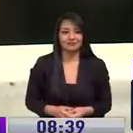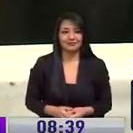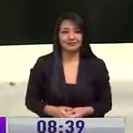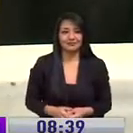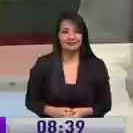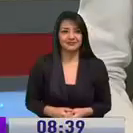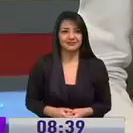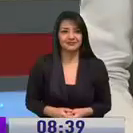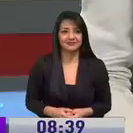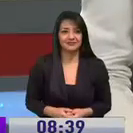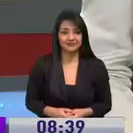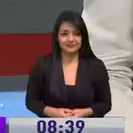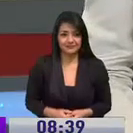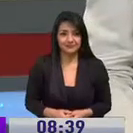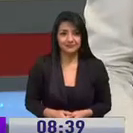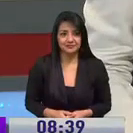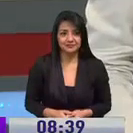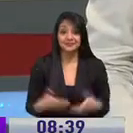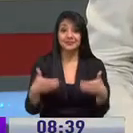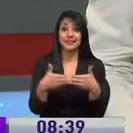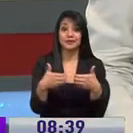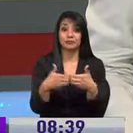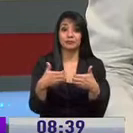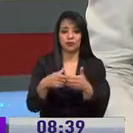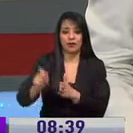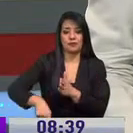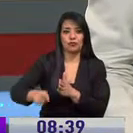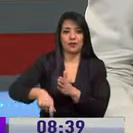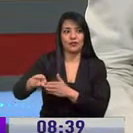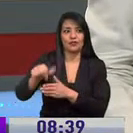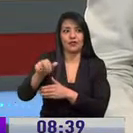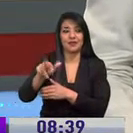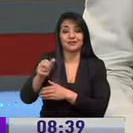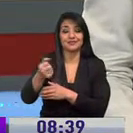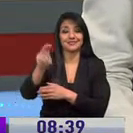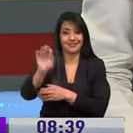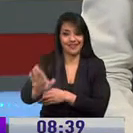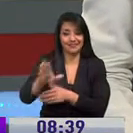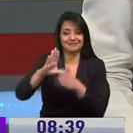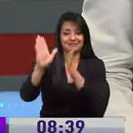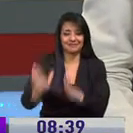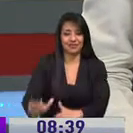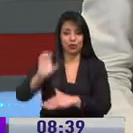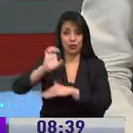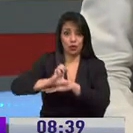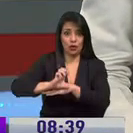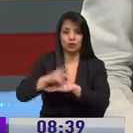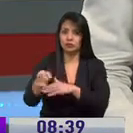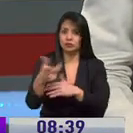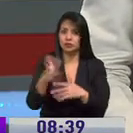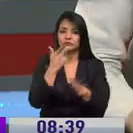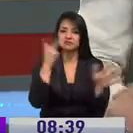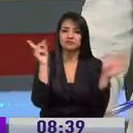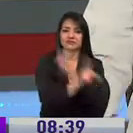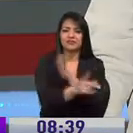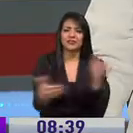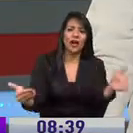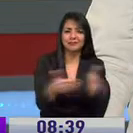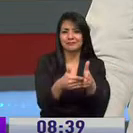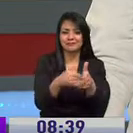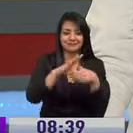Cadena. El equipo de defensa de Julian Assange, asilado en la embajada ecuatoriana en Londres, pretende tomar acciones legales en contra del